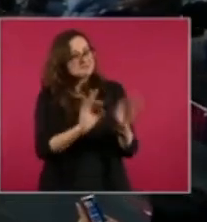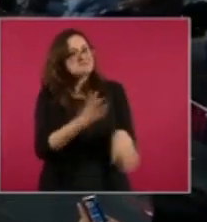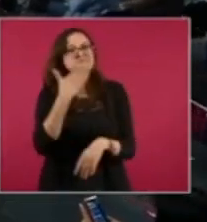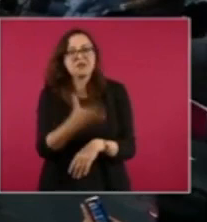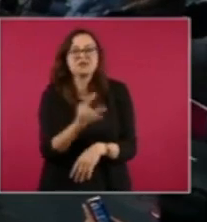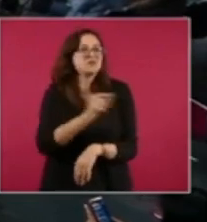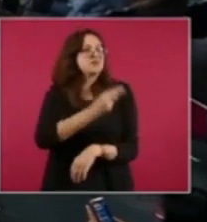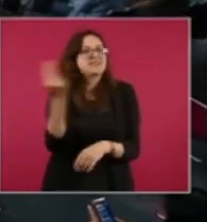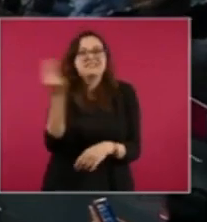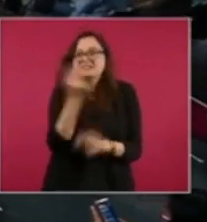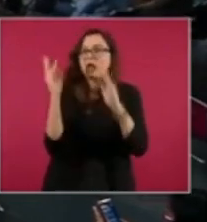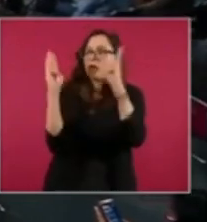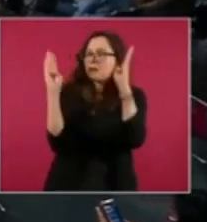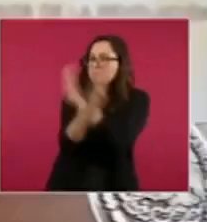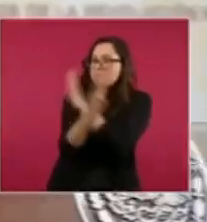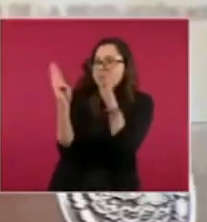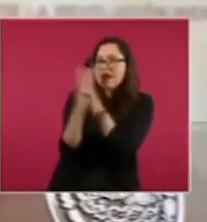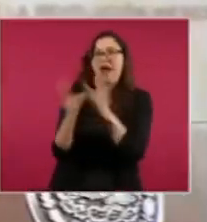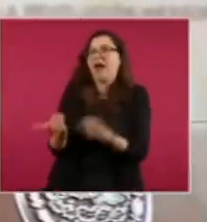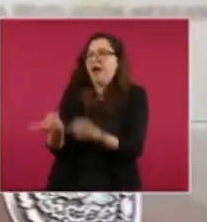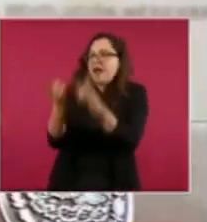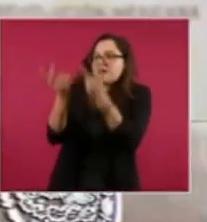está desde